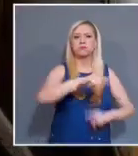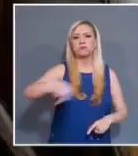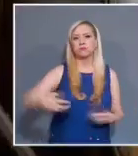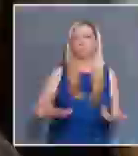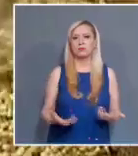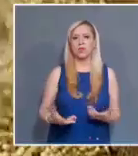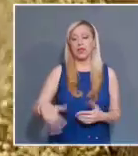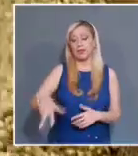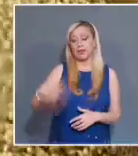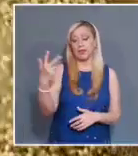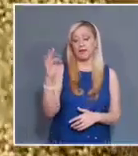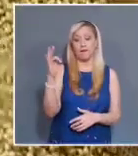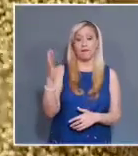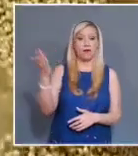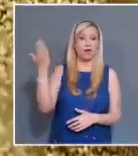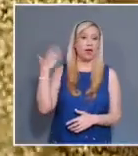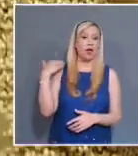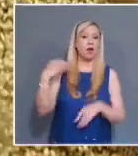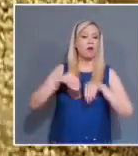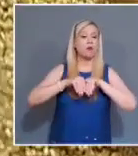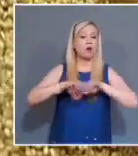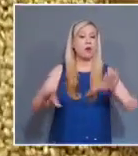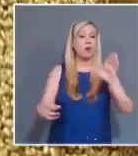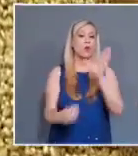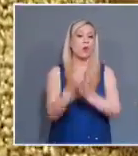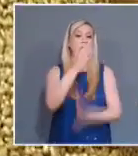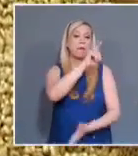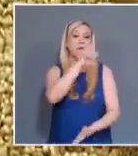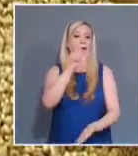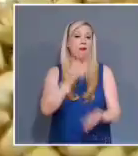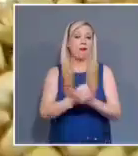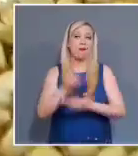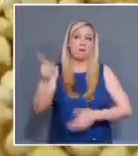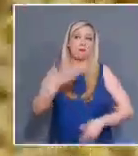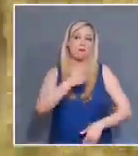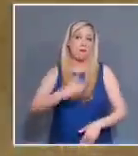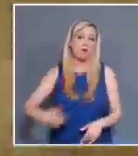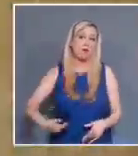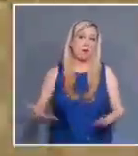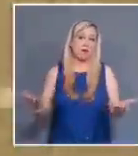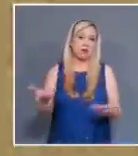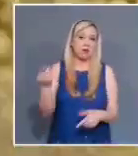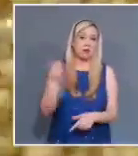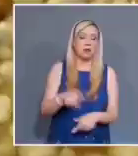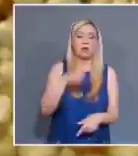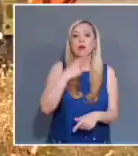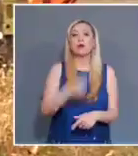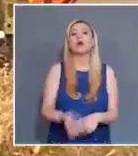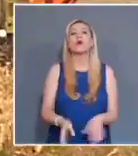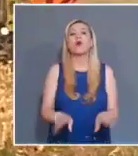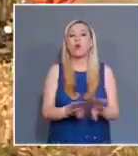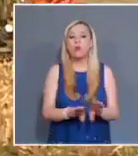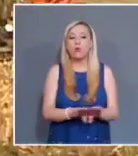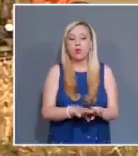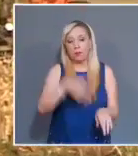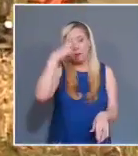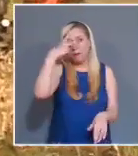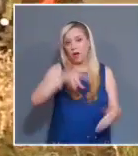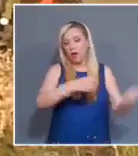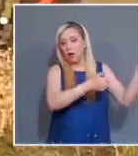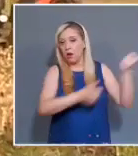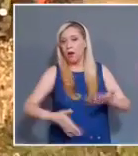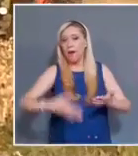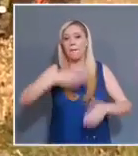se publicó un nuevo decreto por parte del Ejecutivo Federal que precisa los plazos de importación a México de maíz transgénico para uso